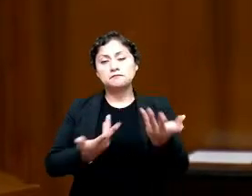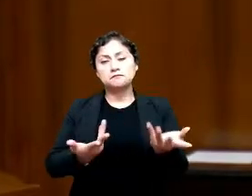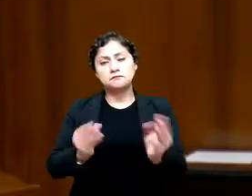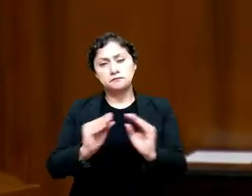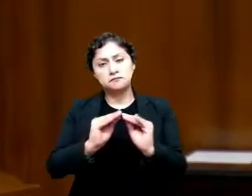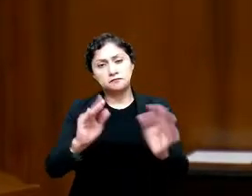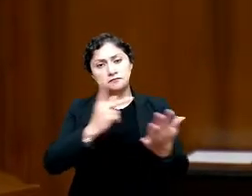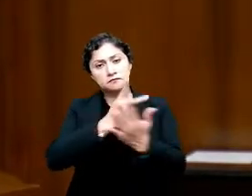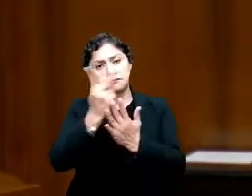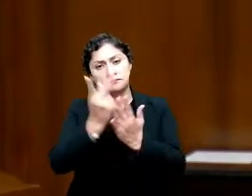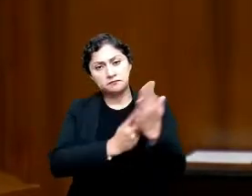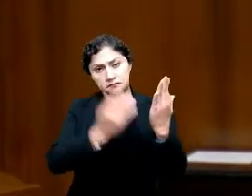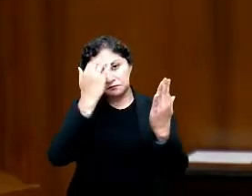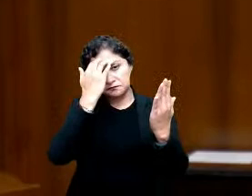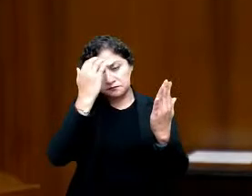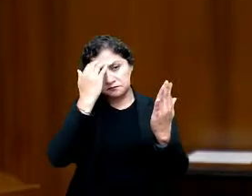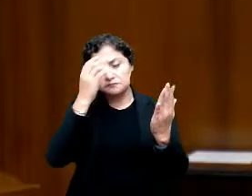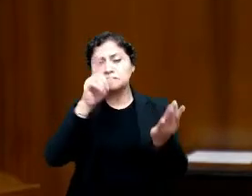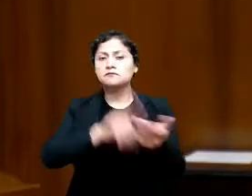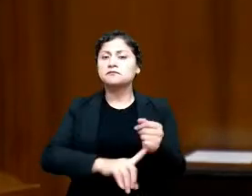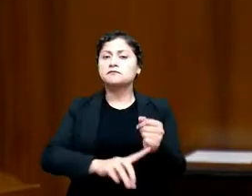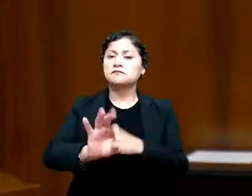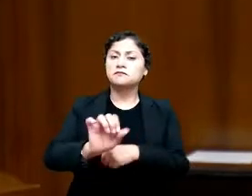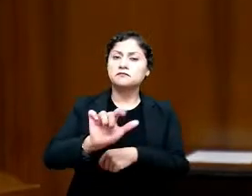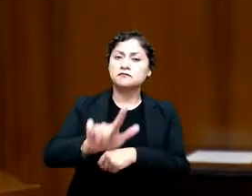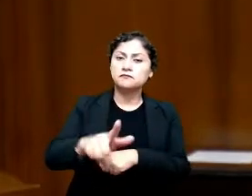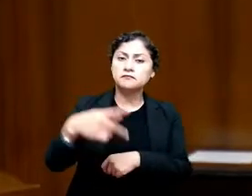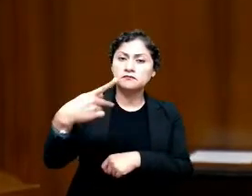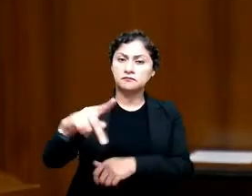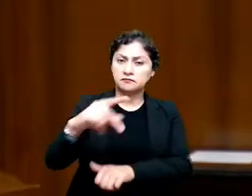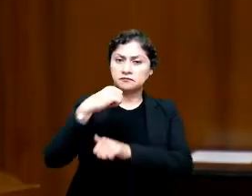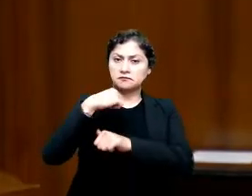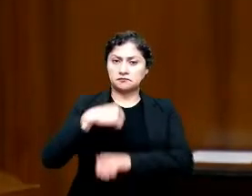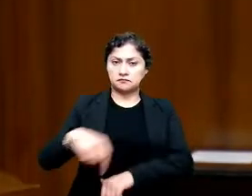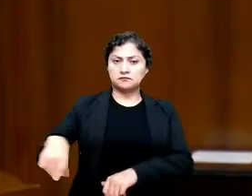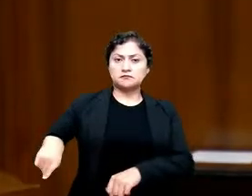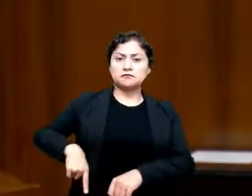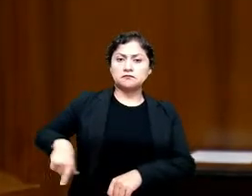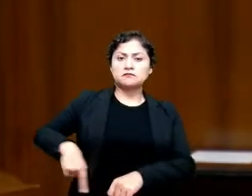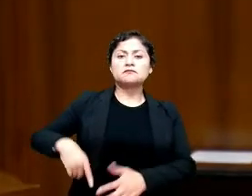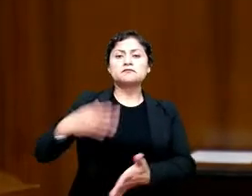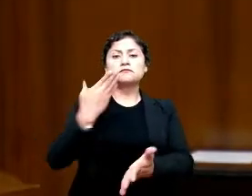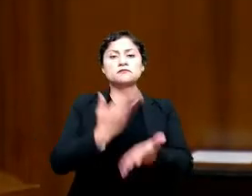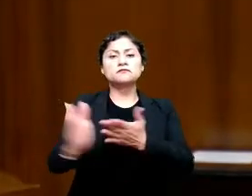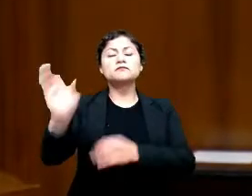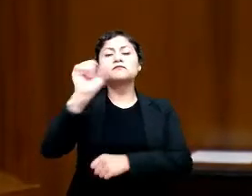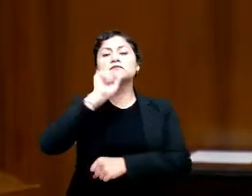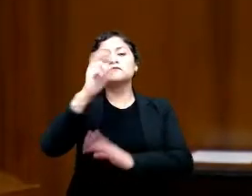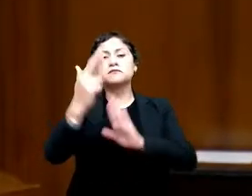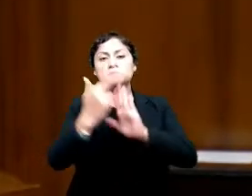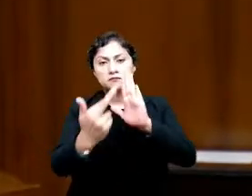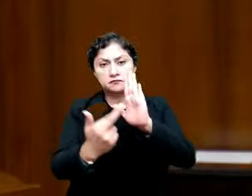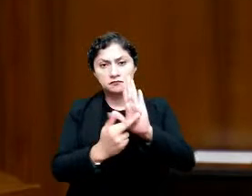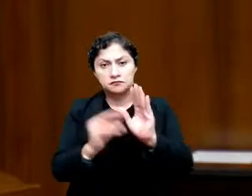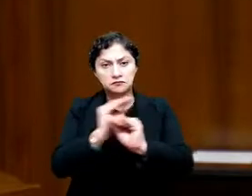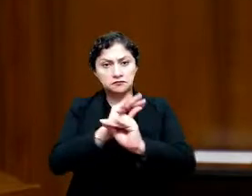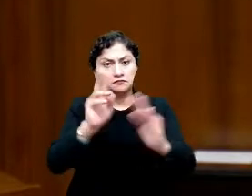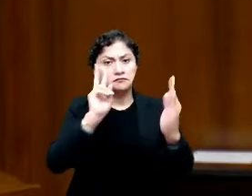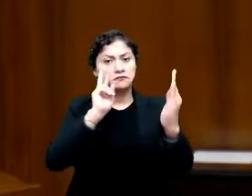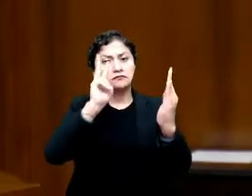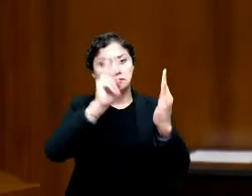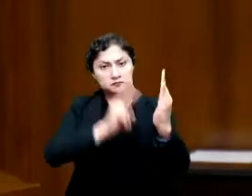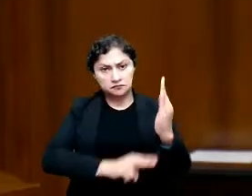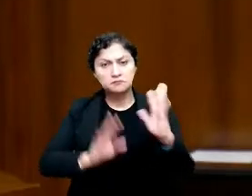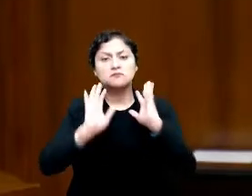programas, los 47 programas que opera el gobierno del estado, y también sabemos que tiene reglas de operación claras, y también sabemos que estas